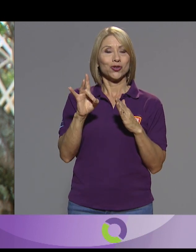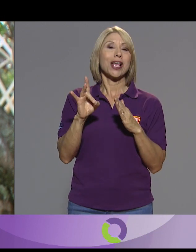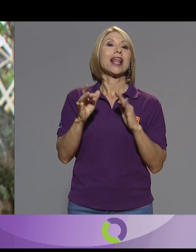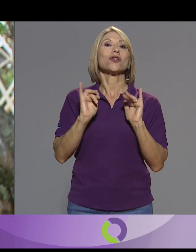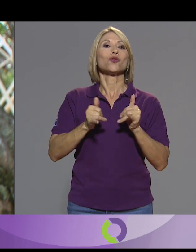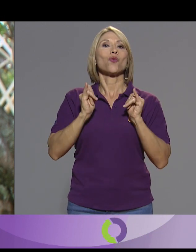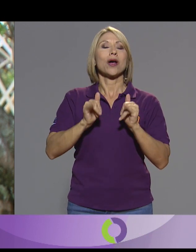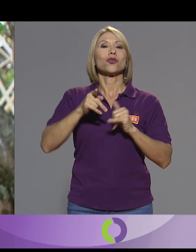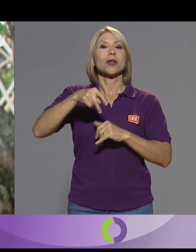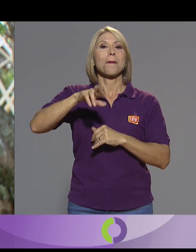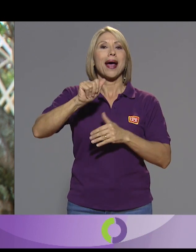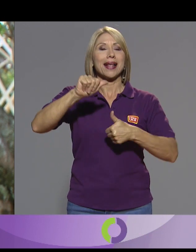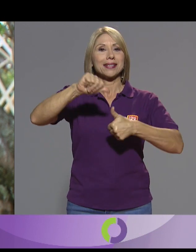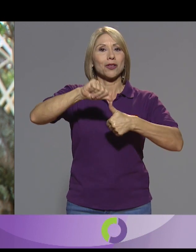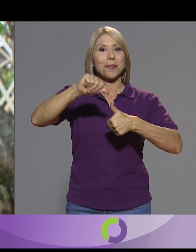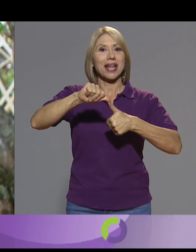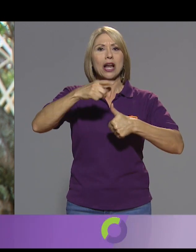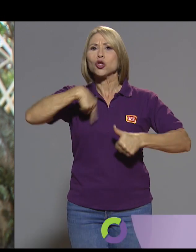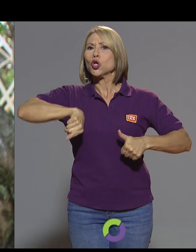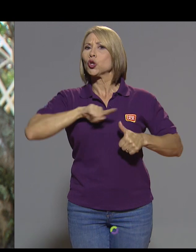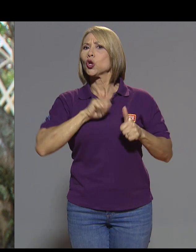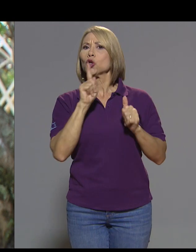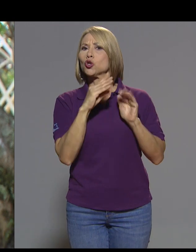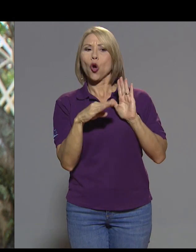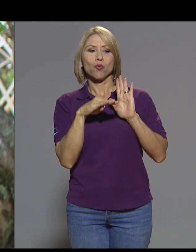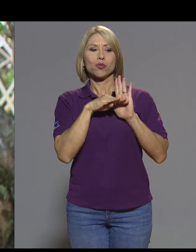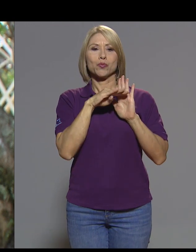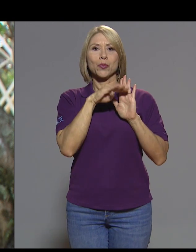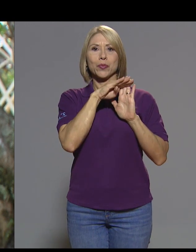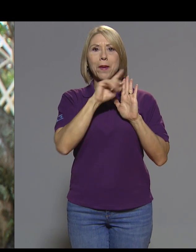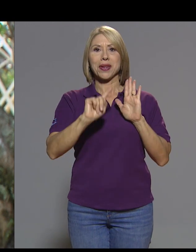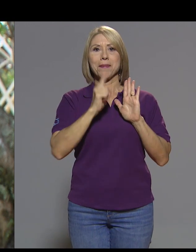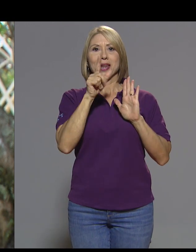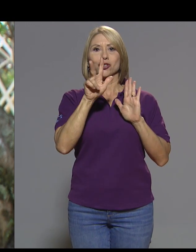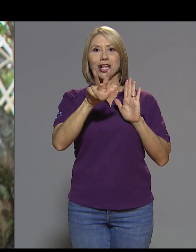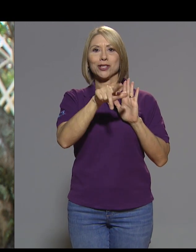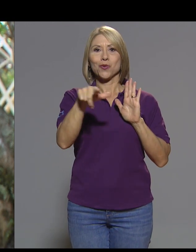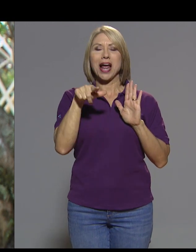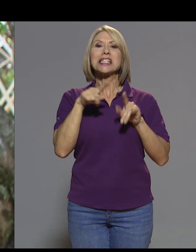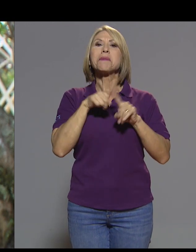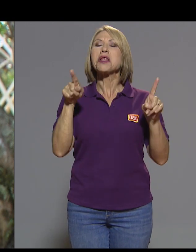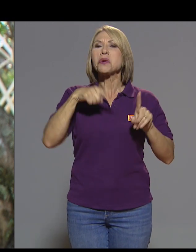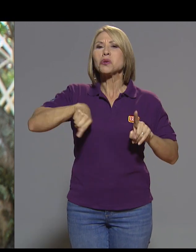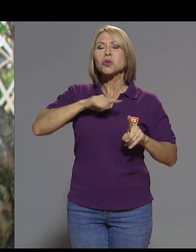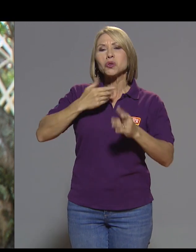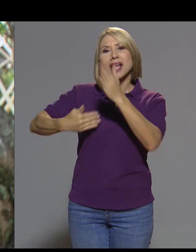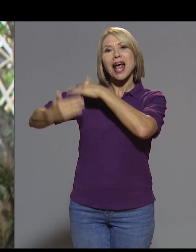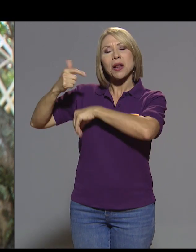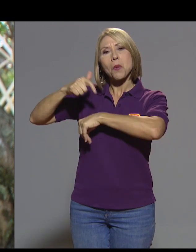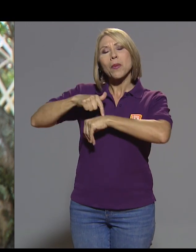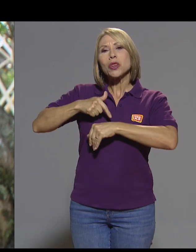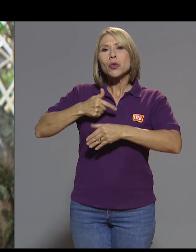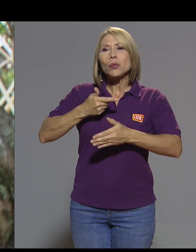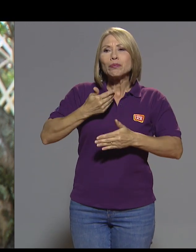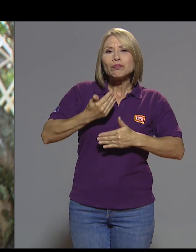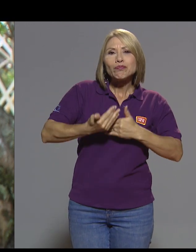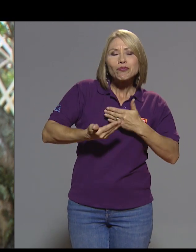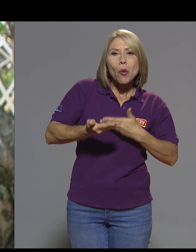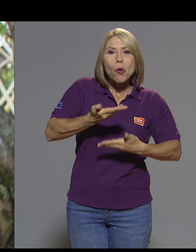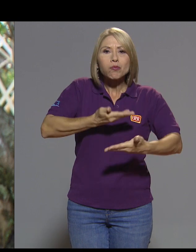juegos paracentroamericanos si nos quedamos en los primeros tres lugares si estábamos en un proceso de recambio de